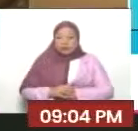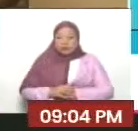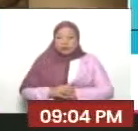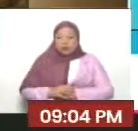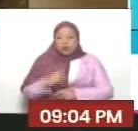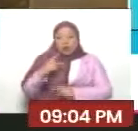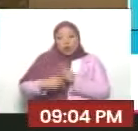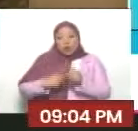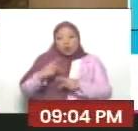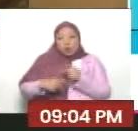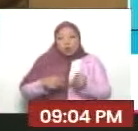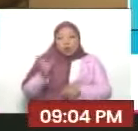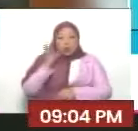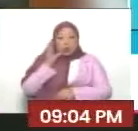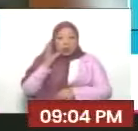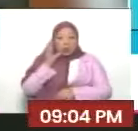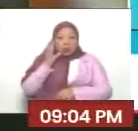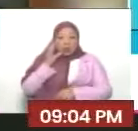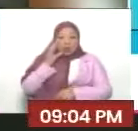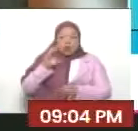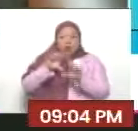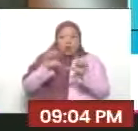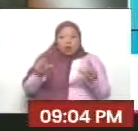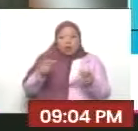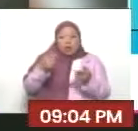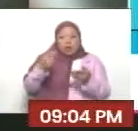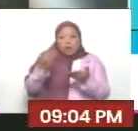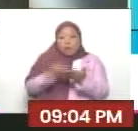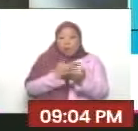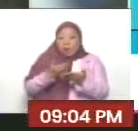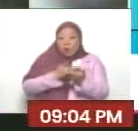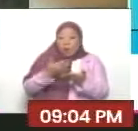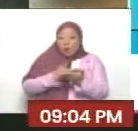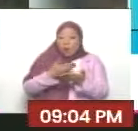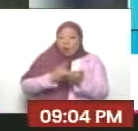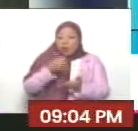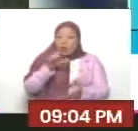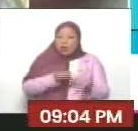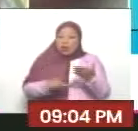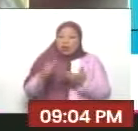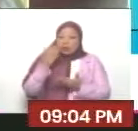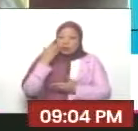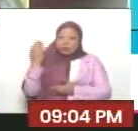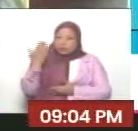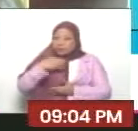el productor de cacao, plátanos y tubérculos, combinadito, como dicen,